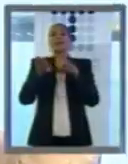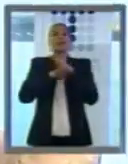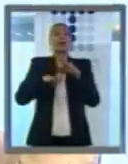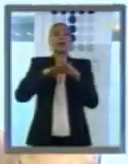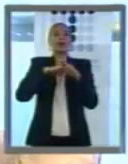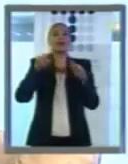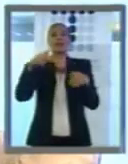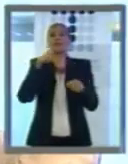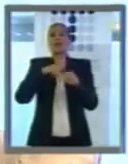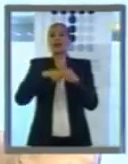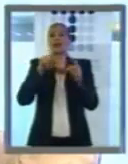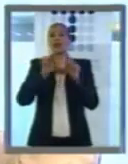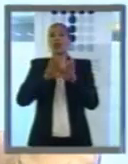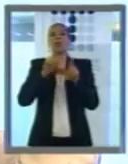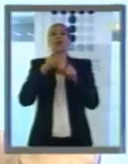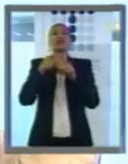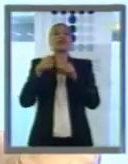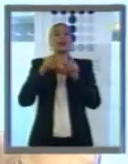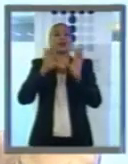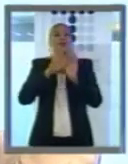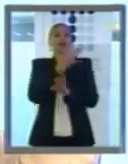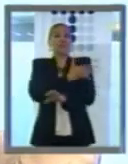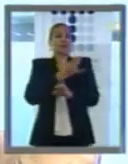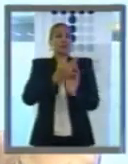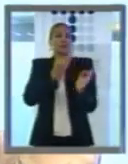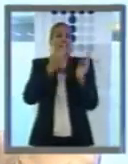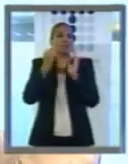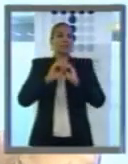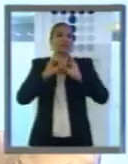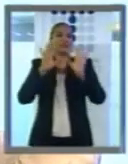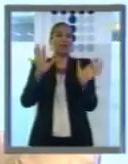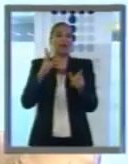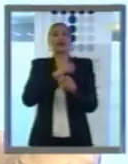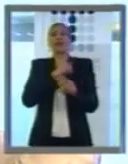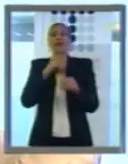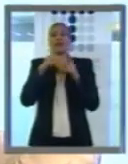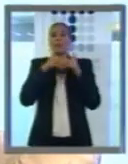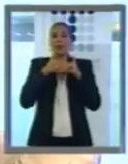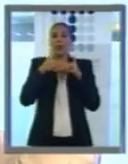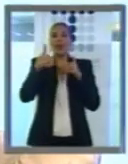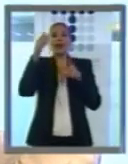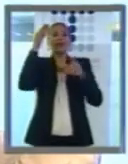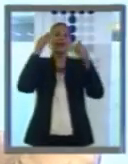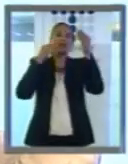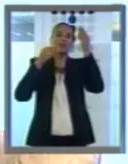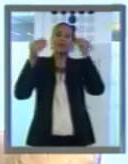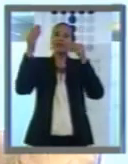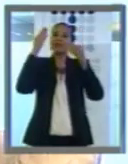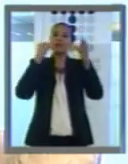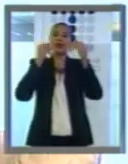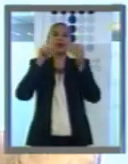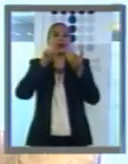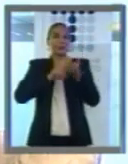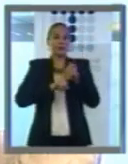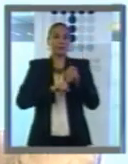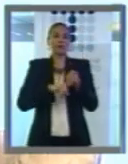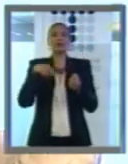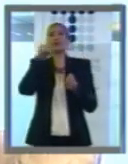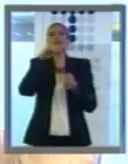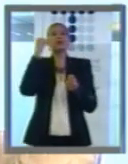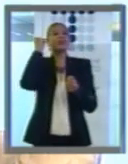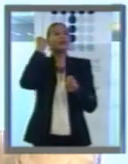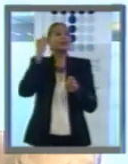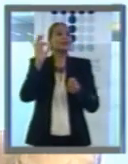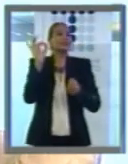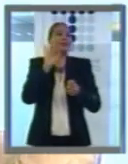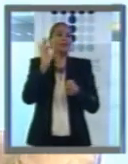Nacional de Transparencia, la complejidad que ha implicado, pues nos puede dar un amplio aprendizaje al respecto. Ustedes imagínense